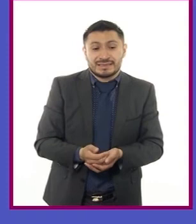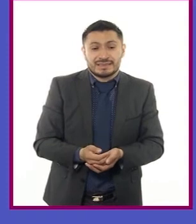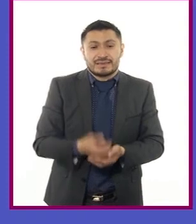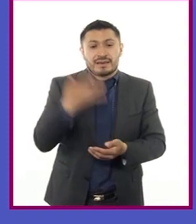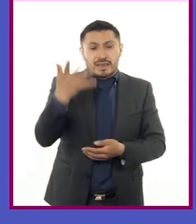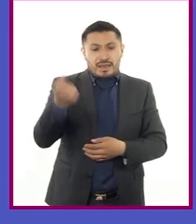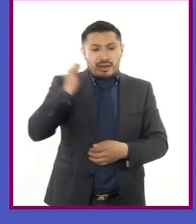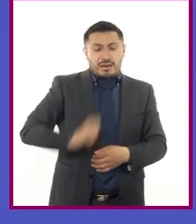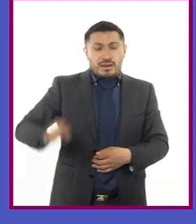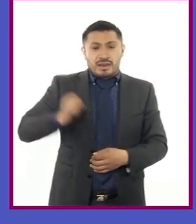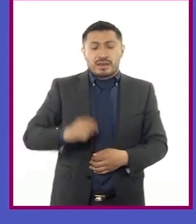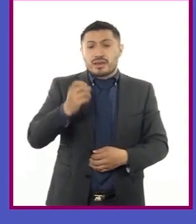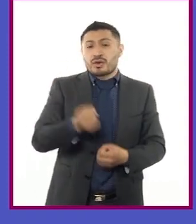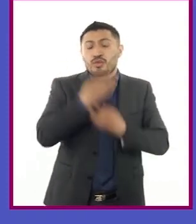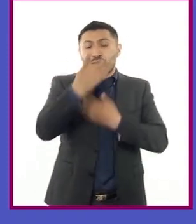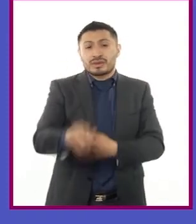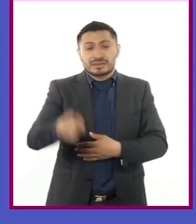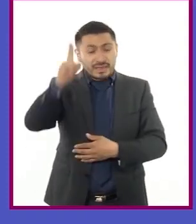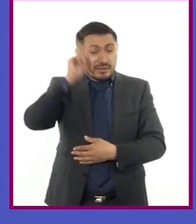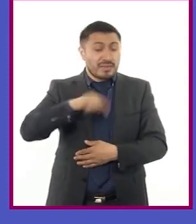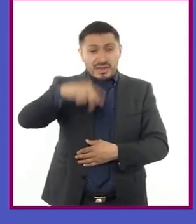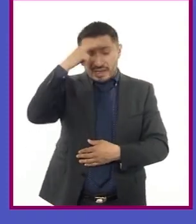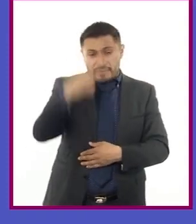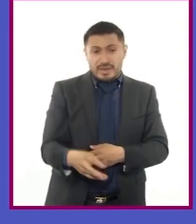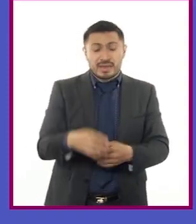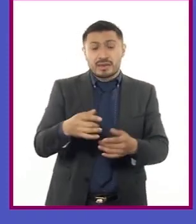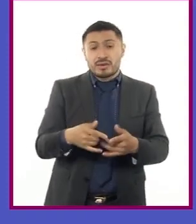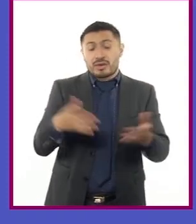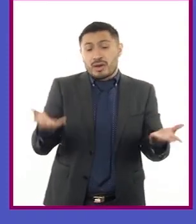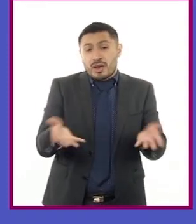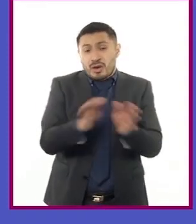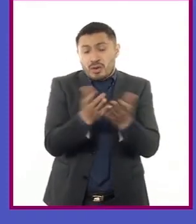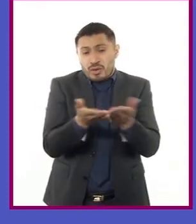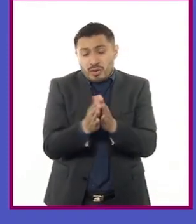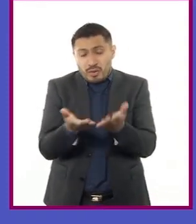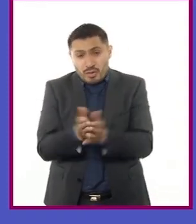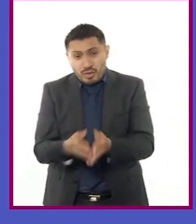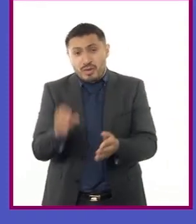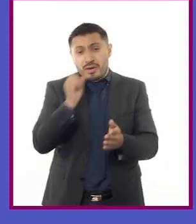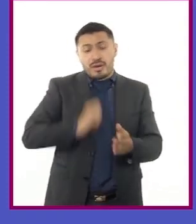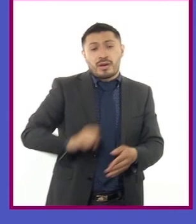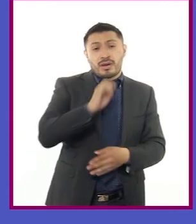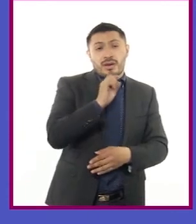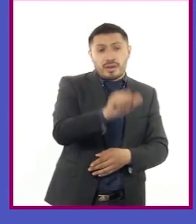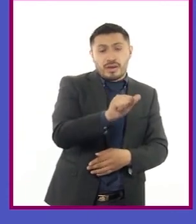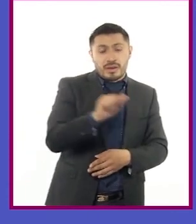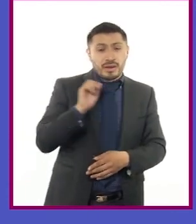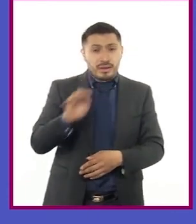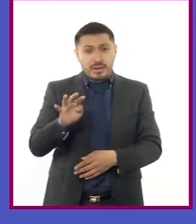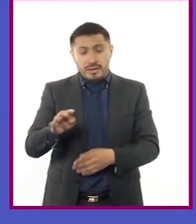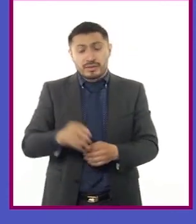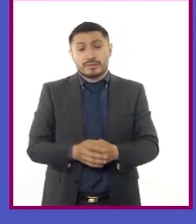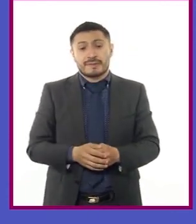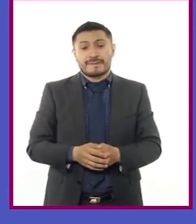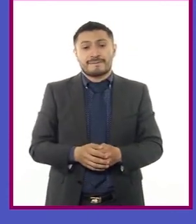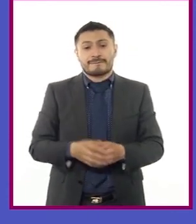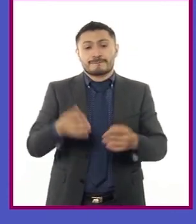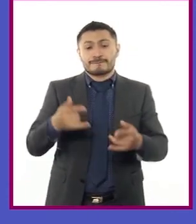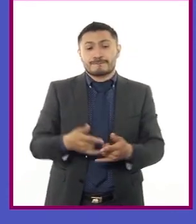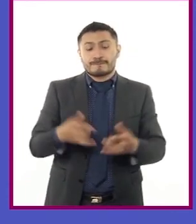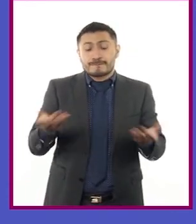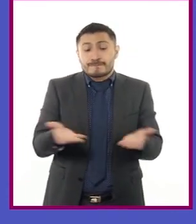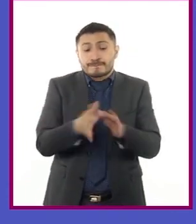poesía femenina en México, antología siglos XVI-XIX, en 2 tomos. Antología de la